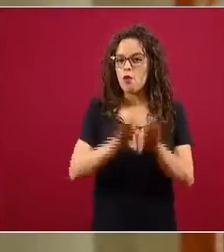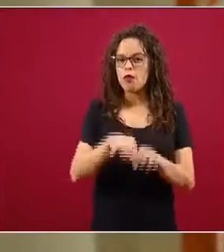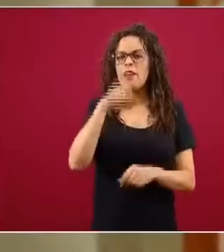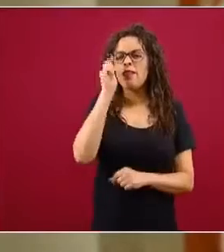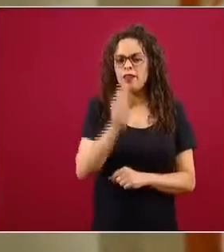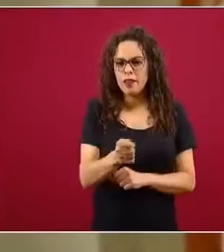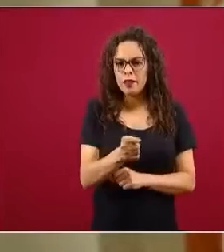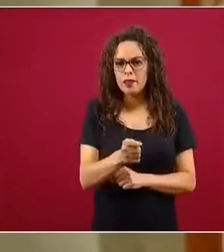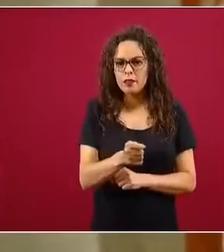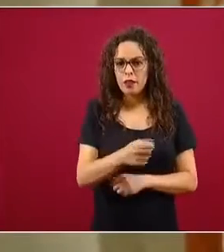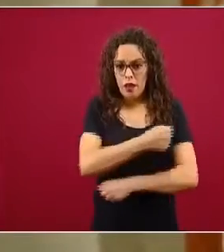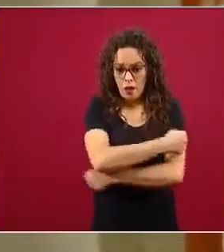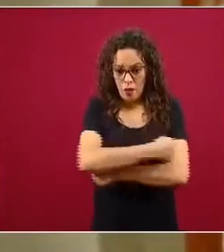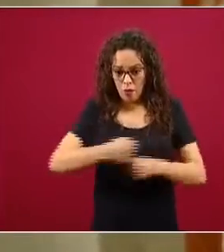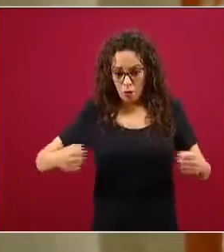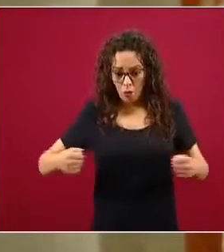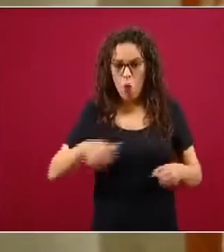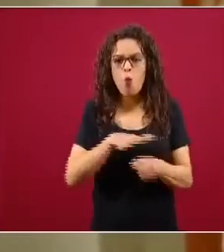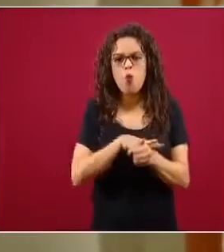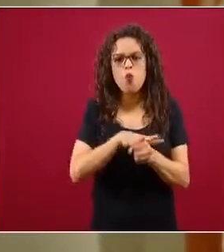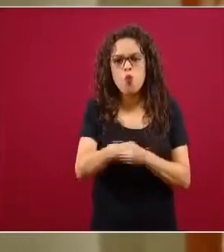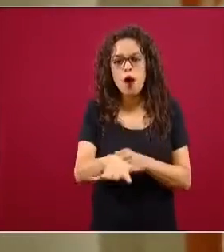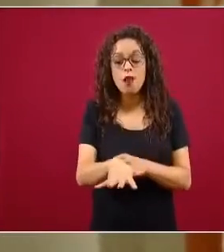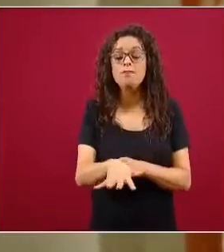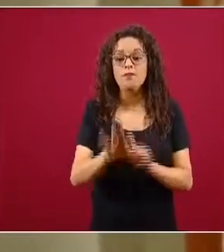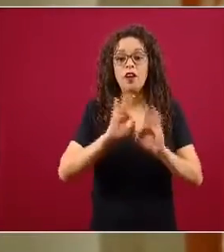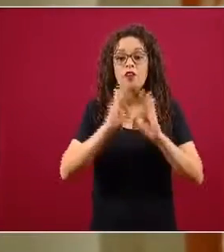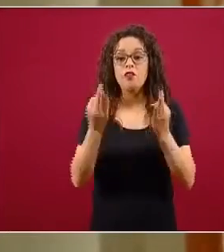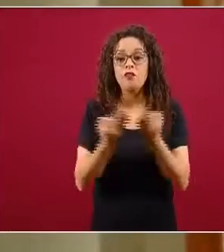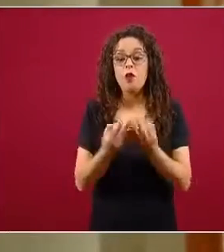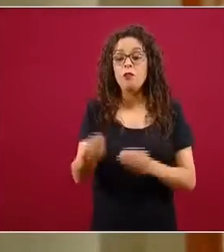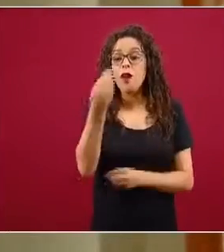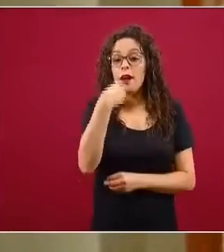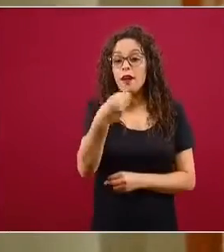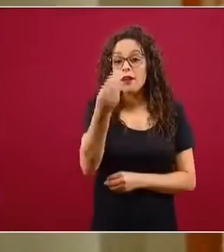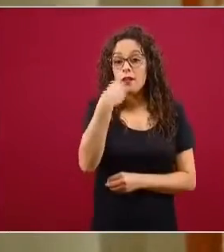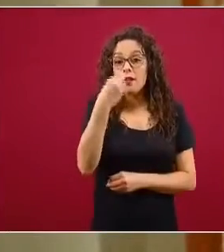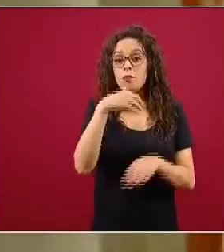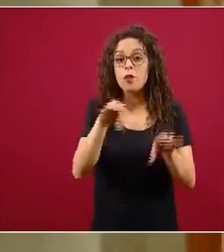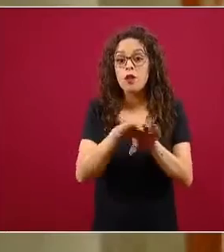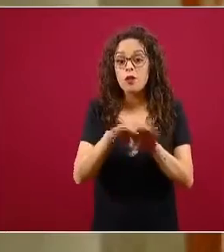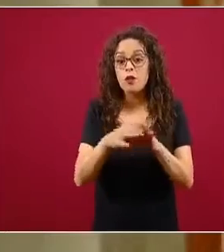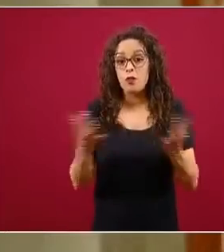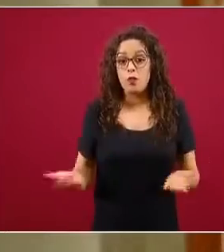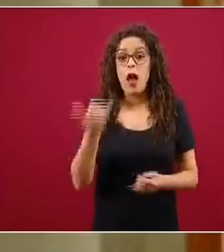importante de la obesidad es la alimentación, ¿no? La alimentación y la